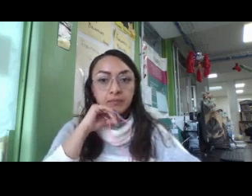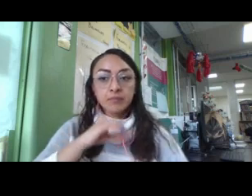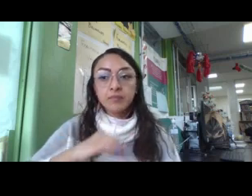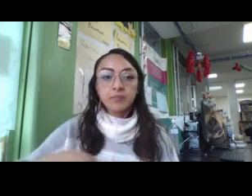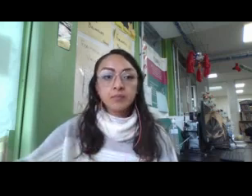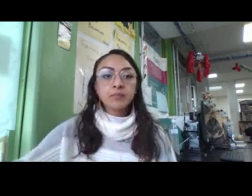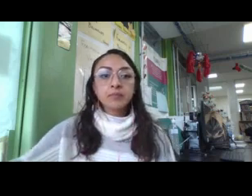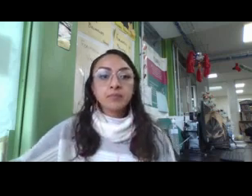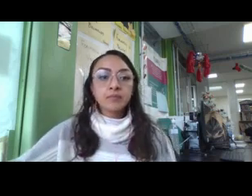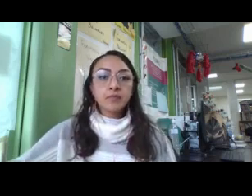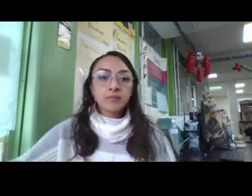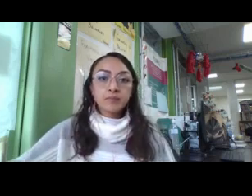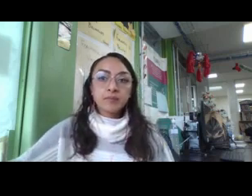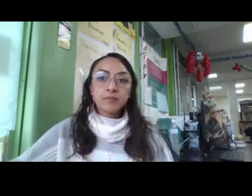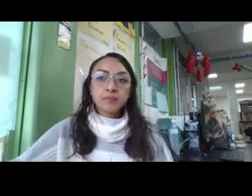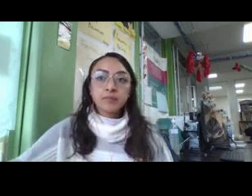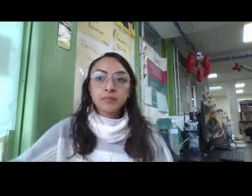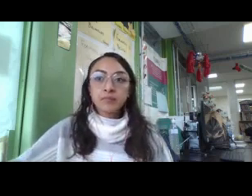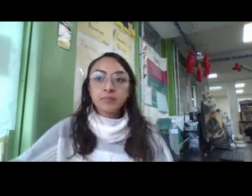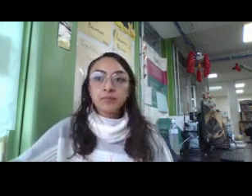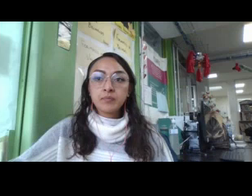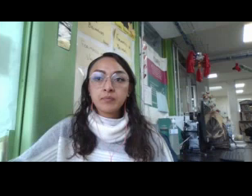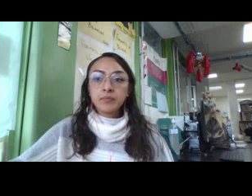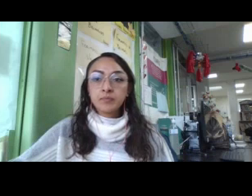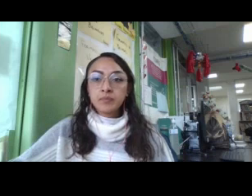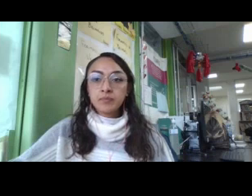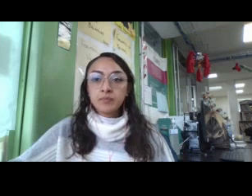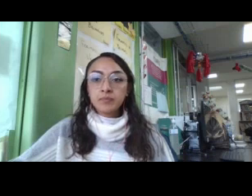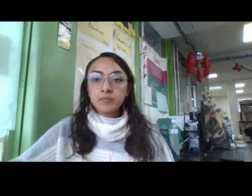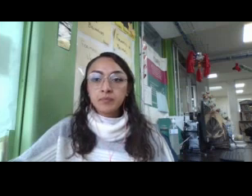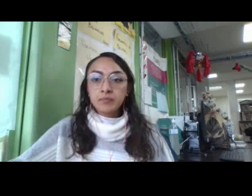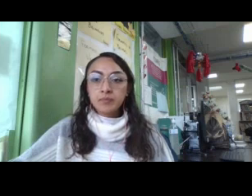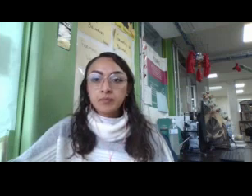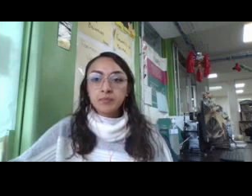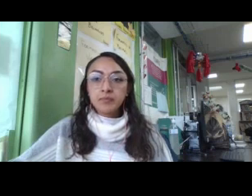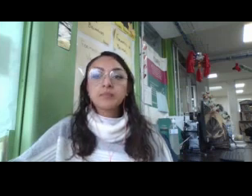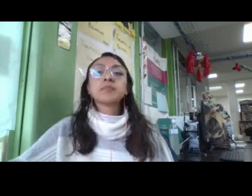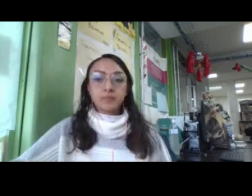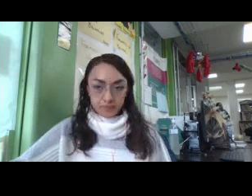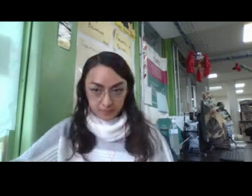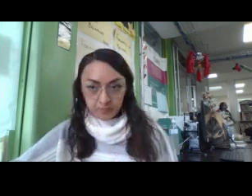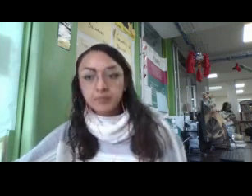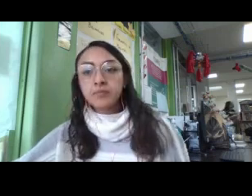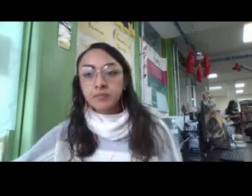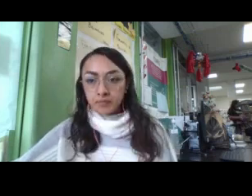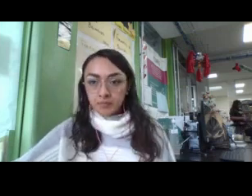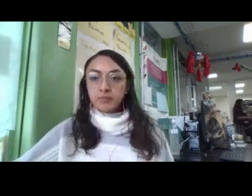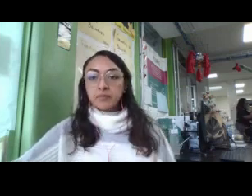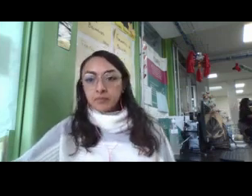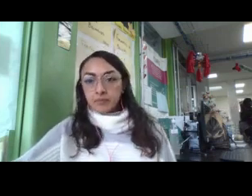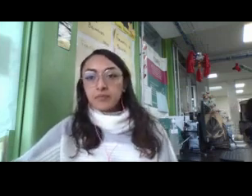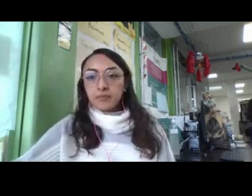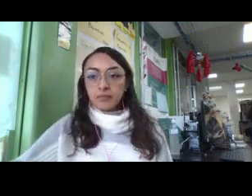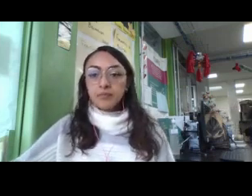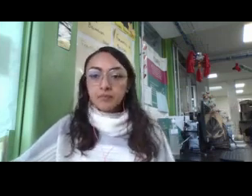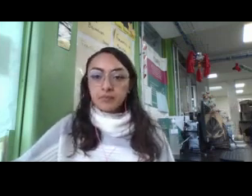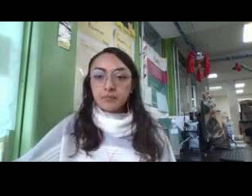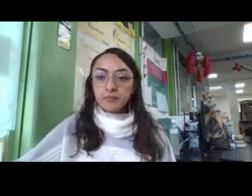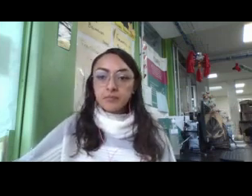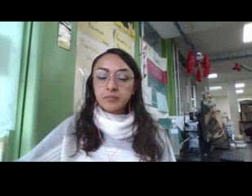sordas tienen acceso a una escuela para empezar. Eso de saber aprender a leer y